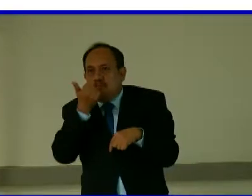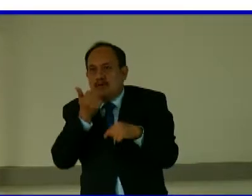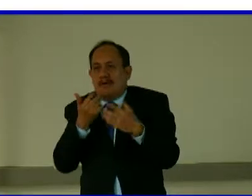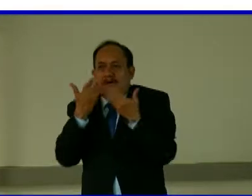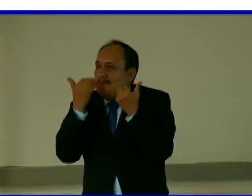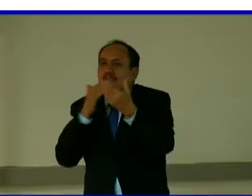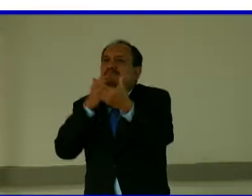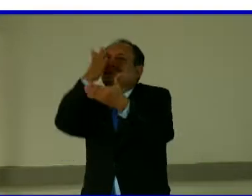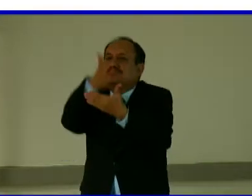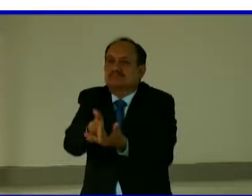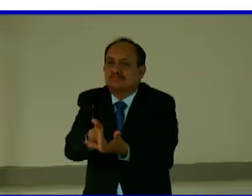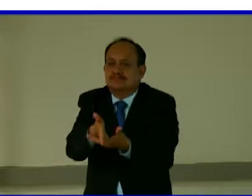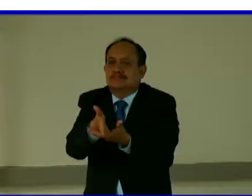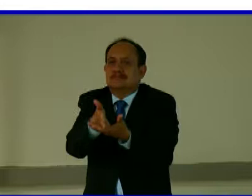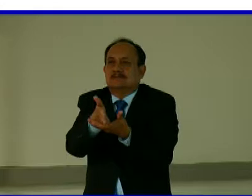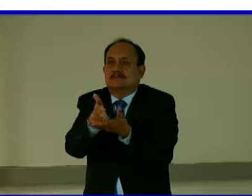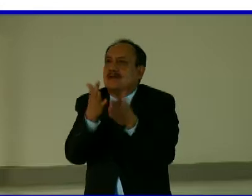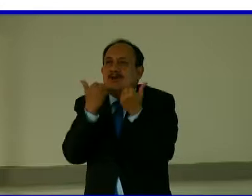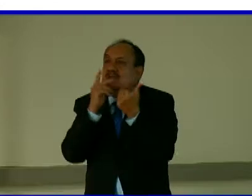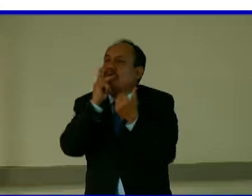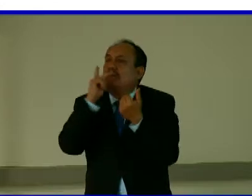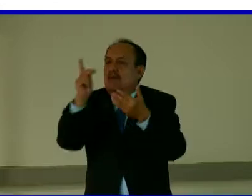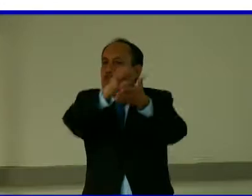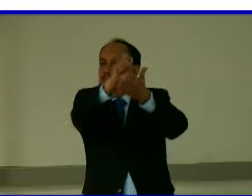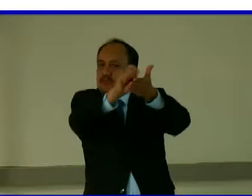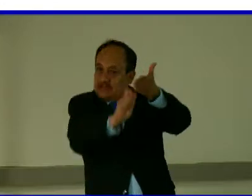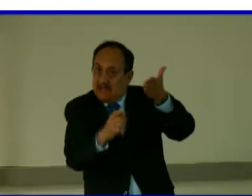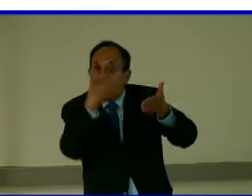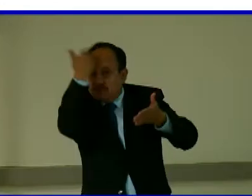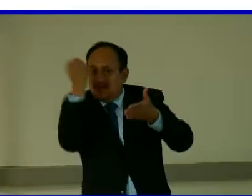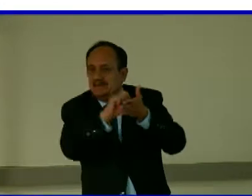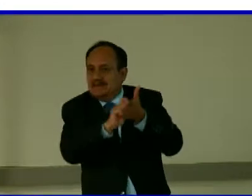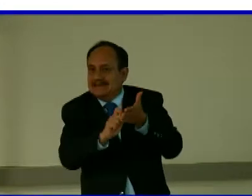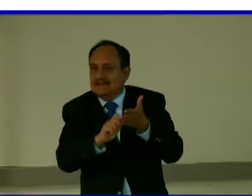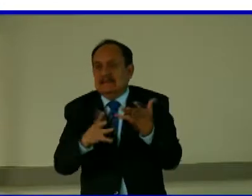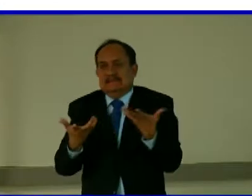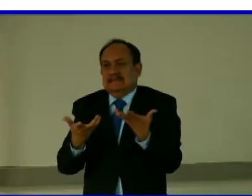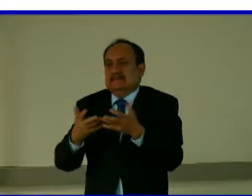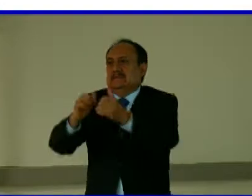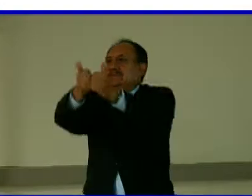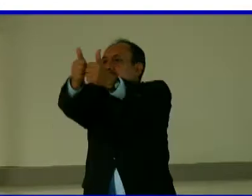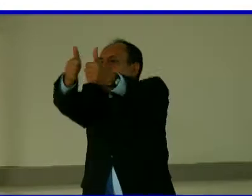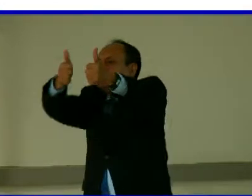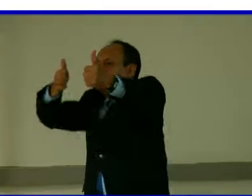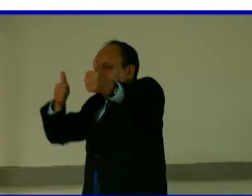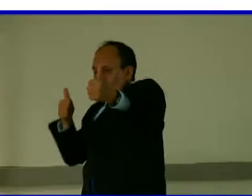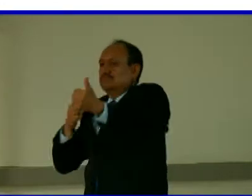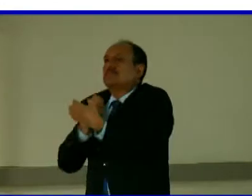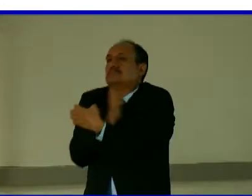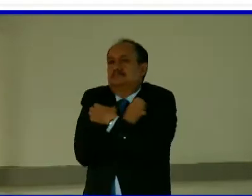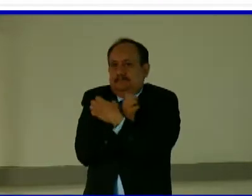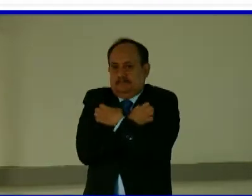tener acceso a la palabra escrita va a tener un impacto dramático en la educación.